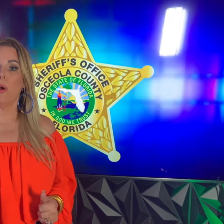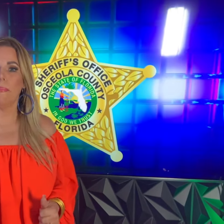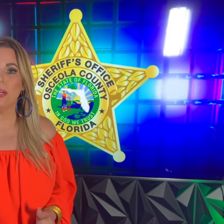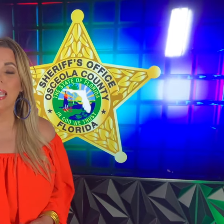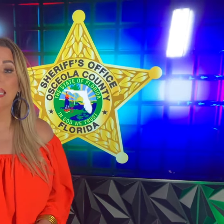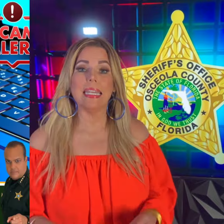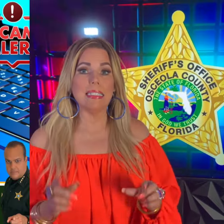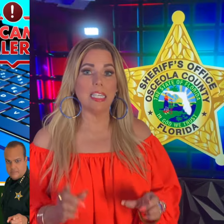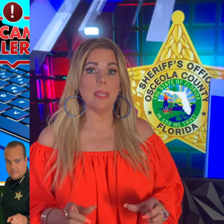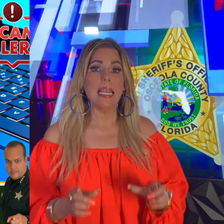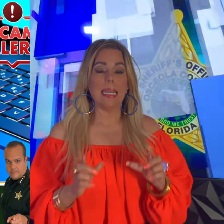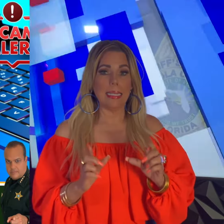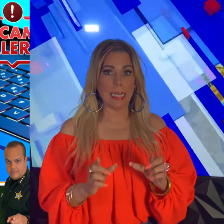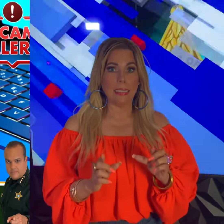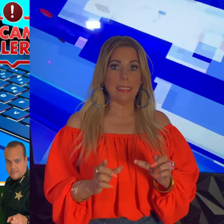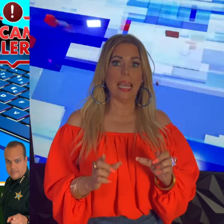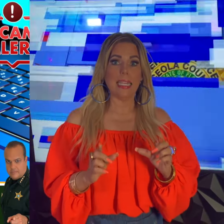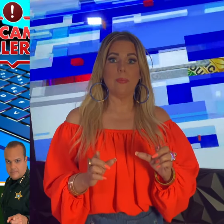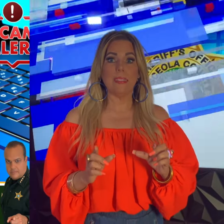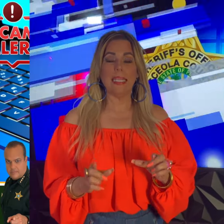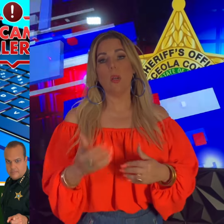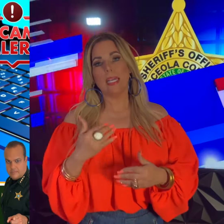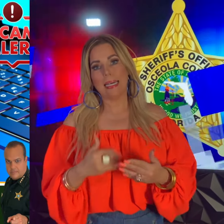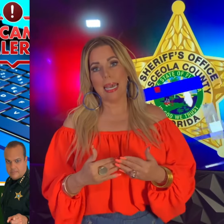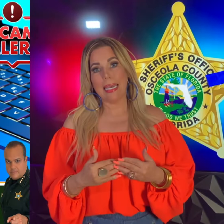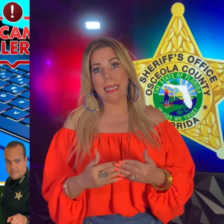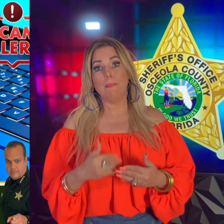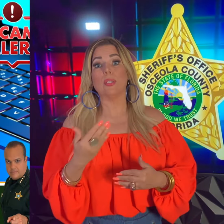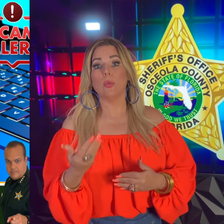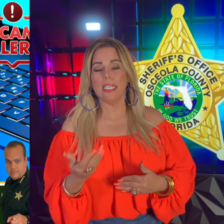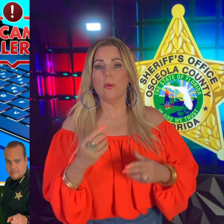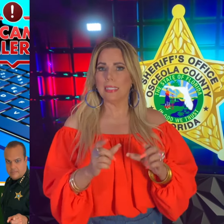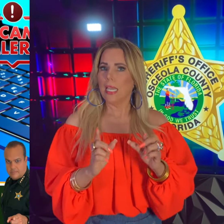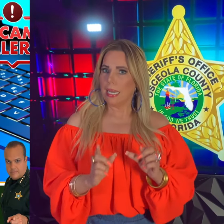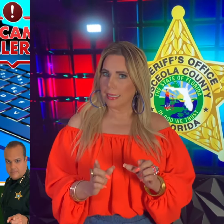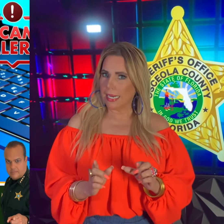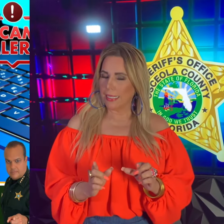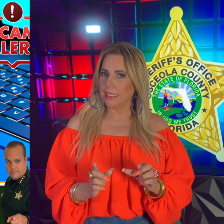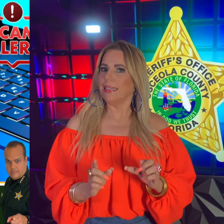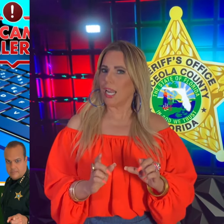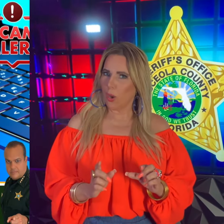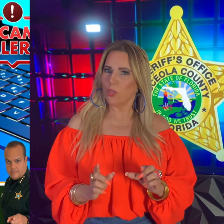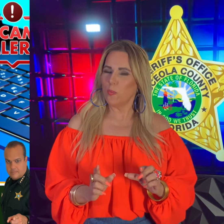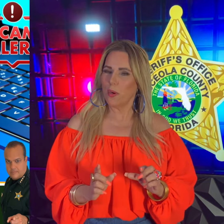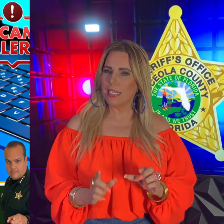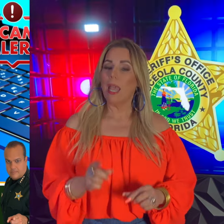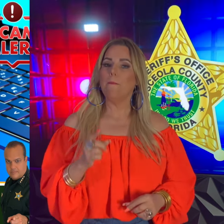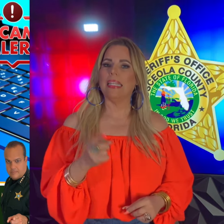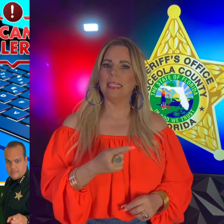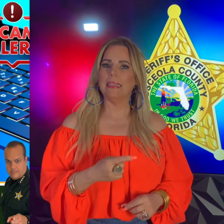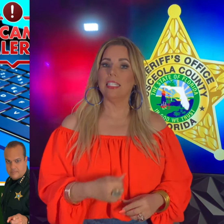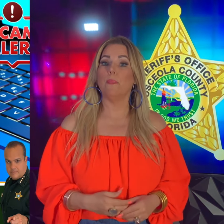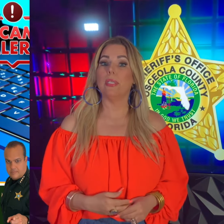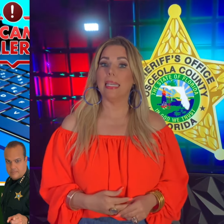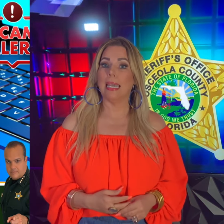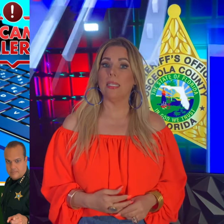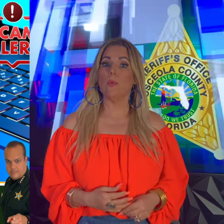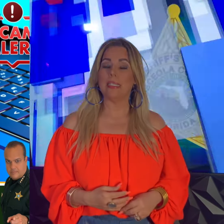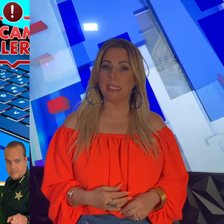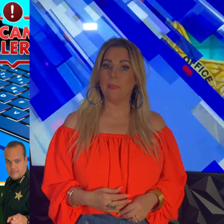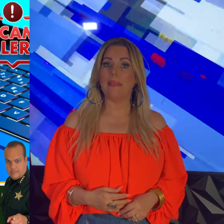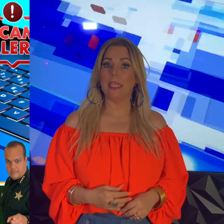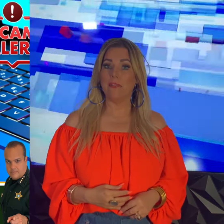familiares o amigos que reciben la tarjetita EBT, lo que acá en Puerto Rico es la tarjetita de los cupones, pendientes porque